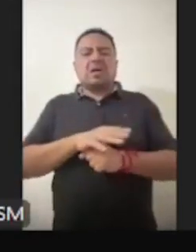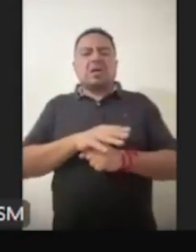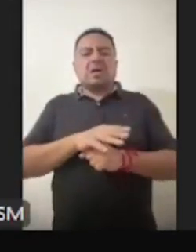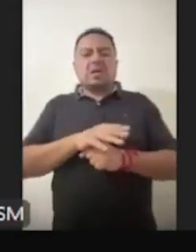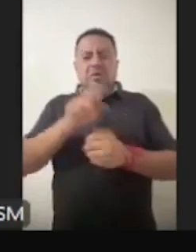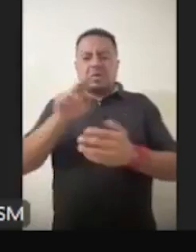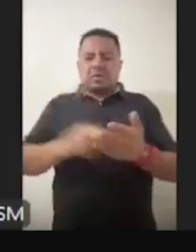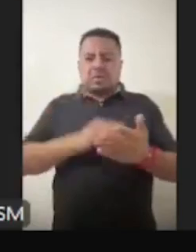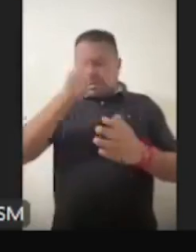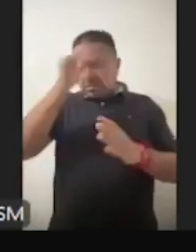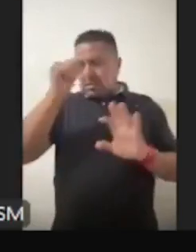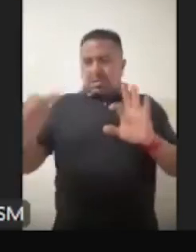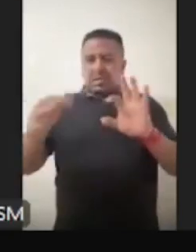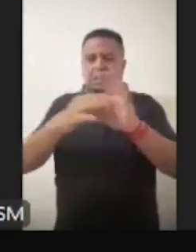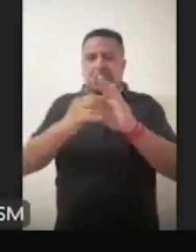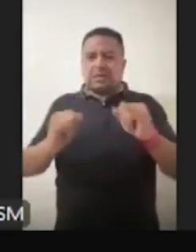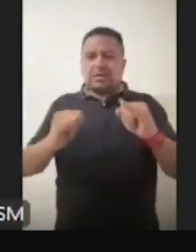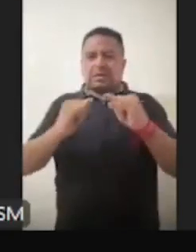convenio Instituto número